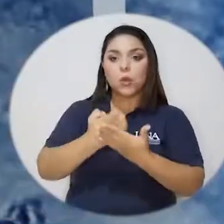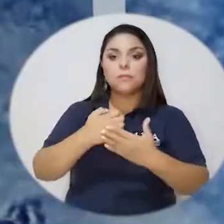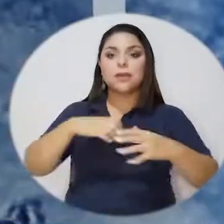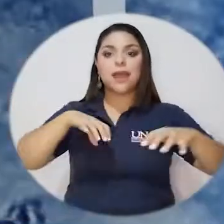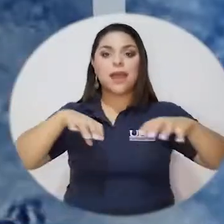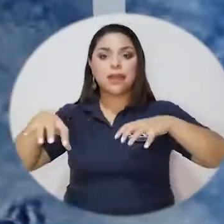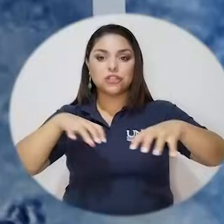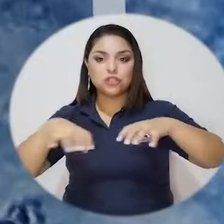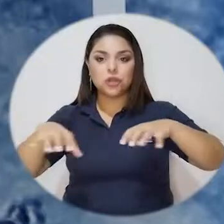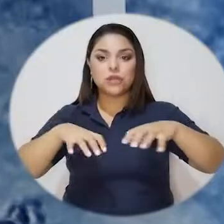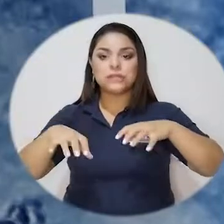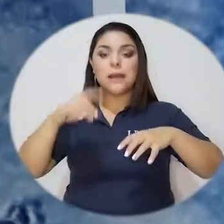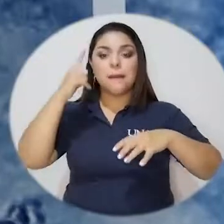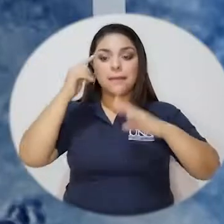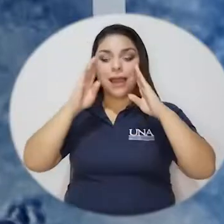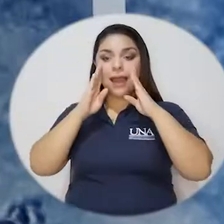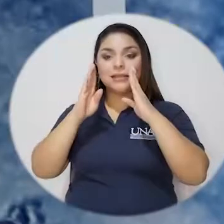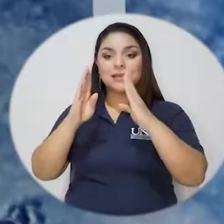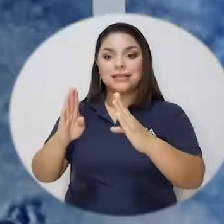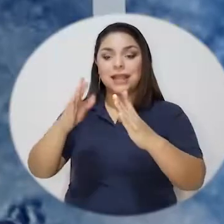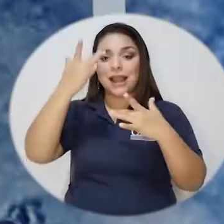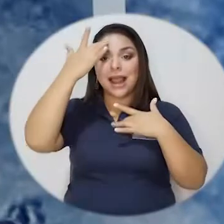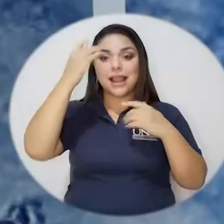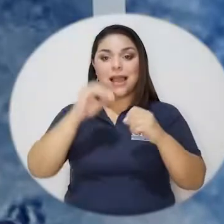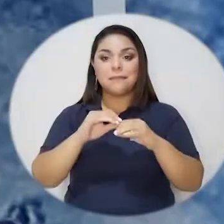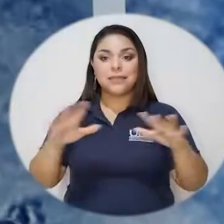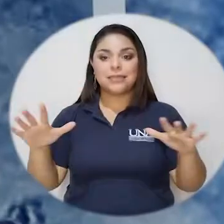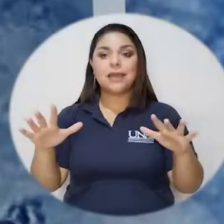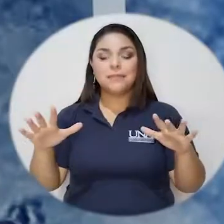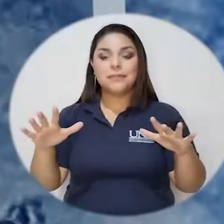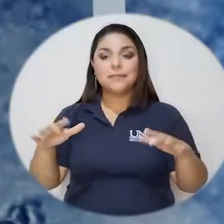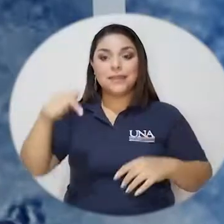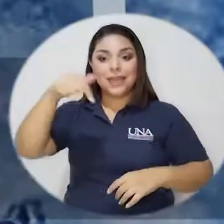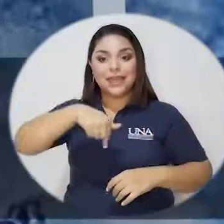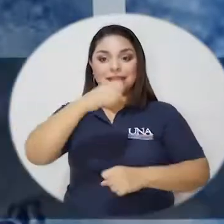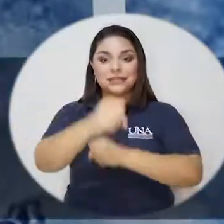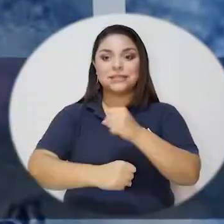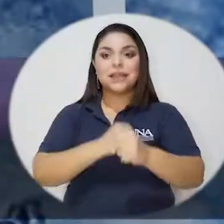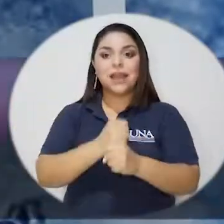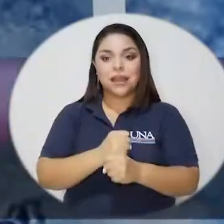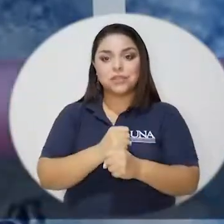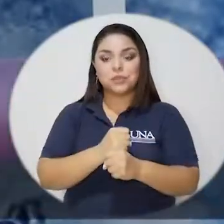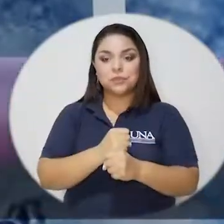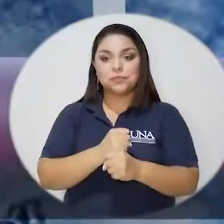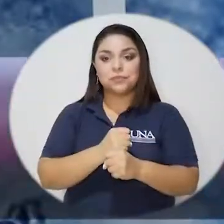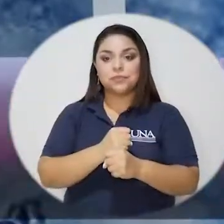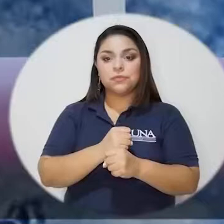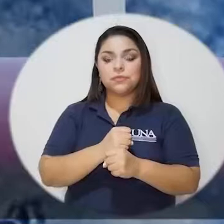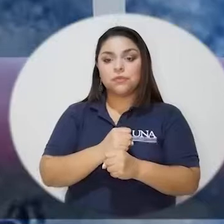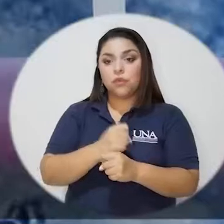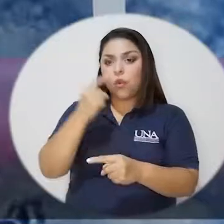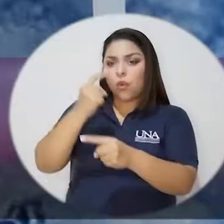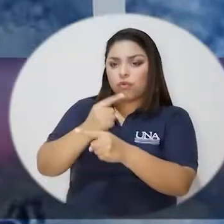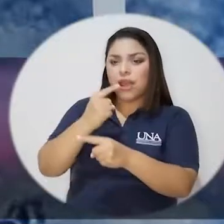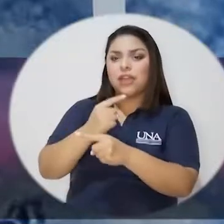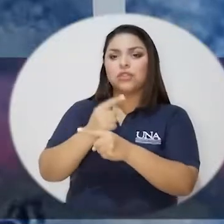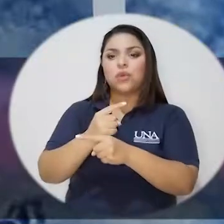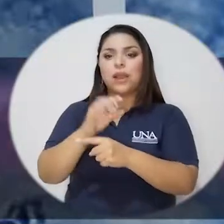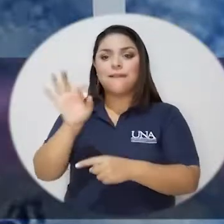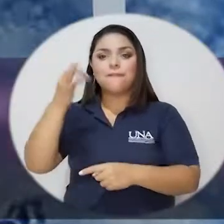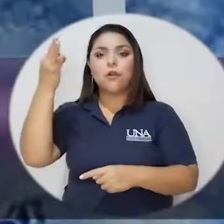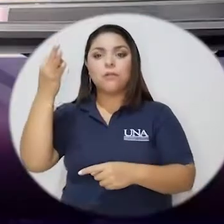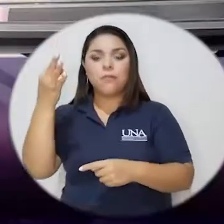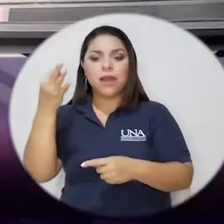y de acciones, ¿verdad?, para atender la pandemia en este año? O sea, ¿fueron